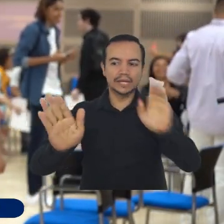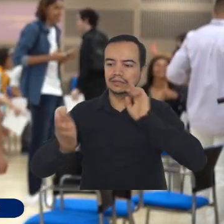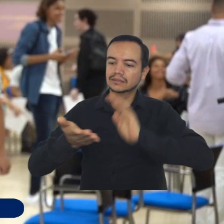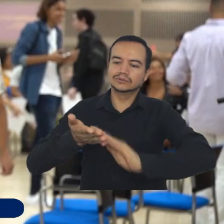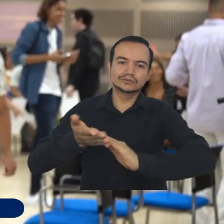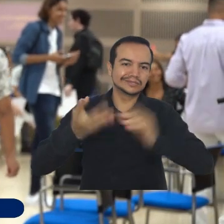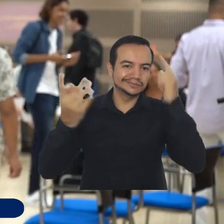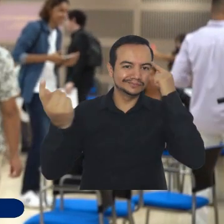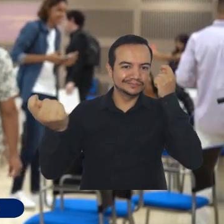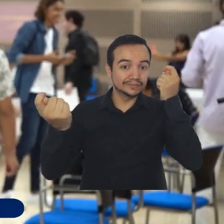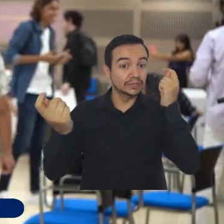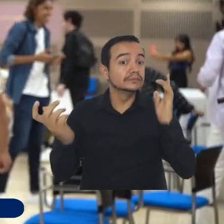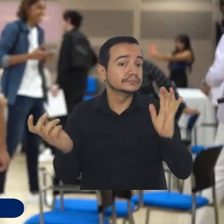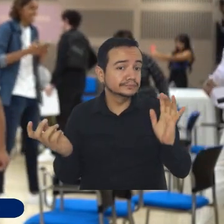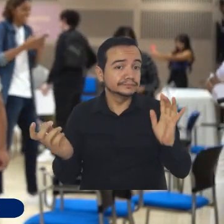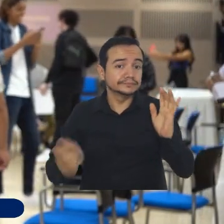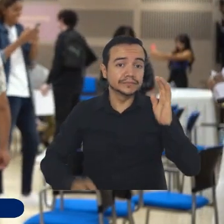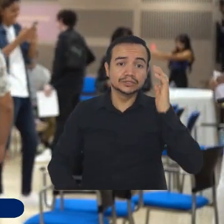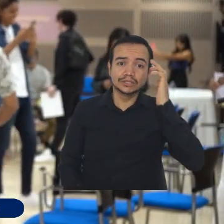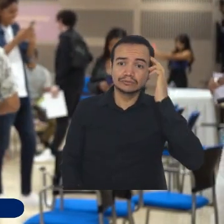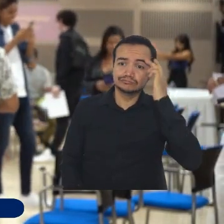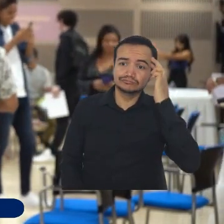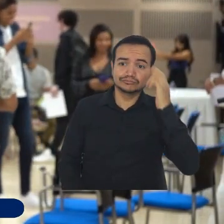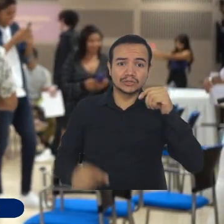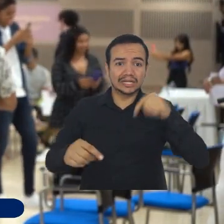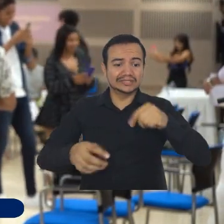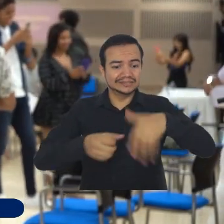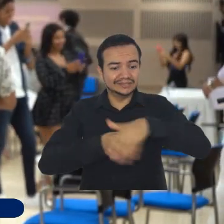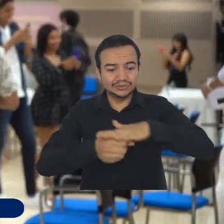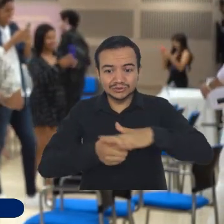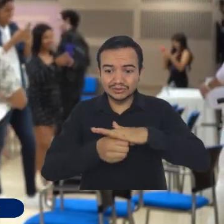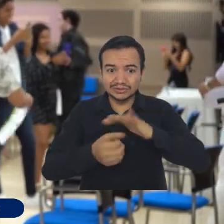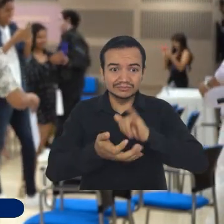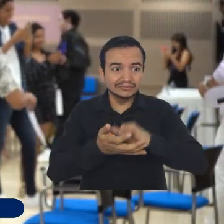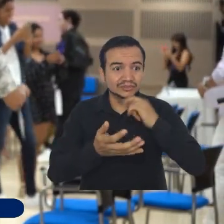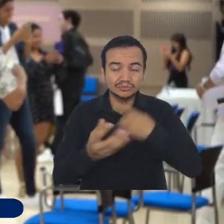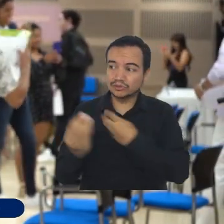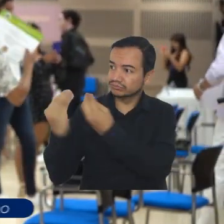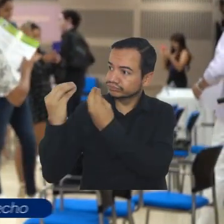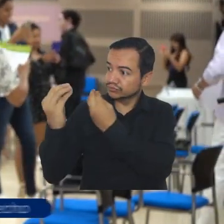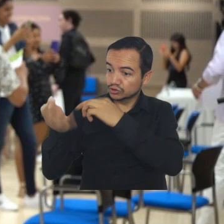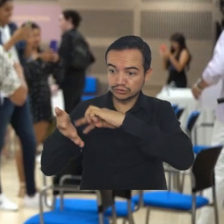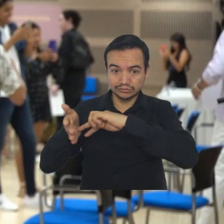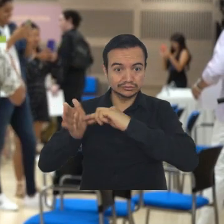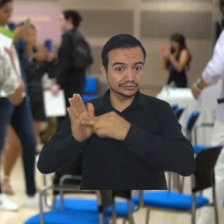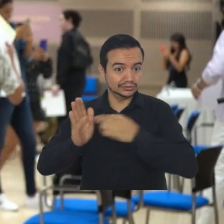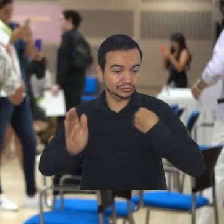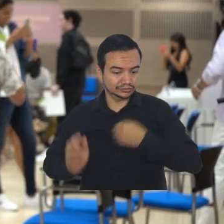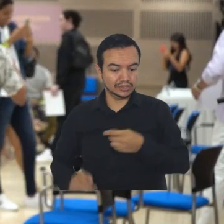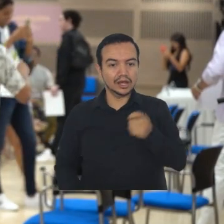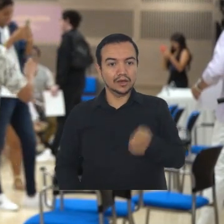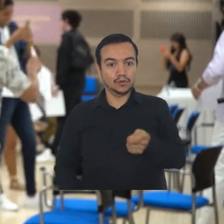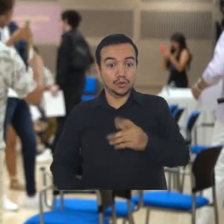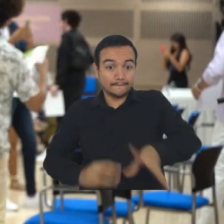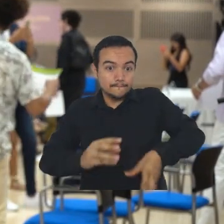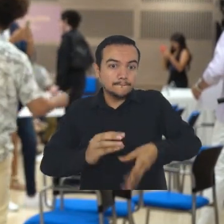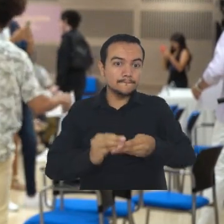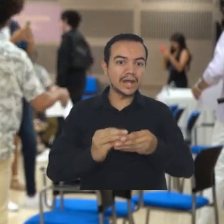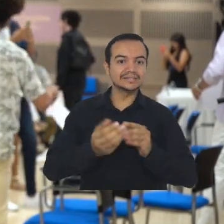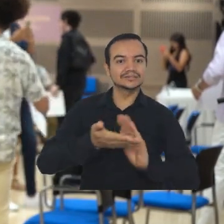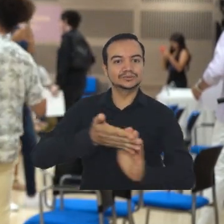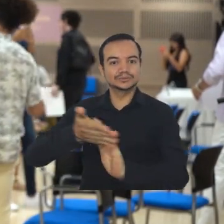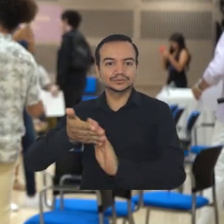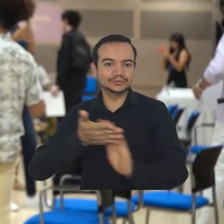mecanismos alternativos. A final de cuentas, esto es lo que nos enseña, un plus, nos da un plus como abogados, cada